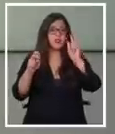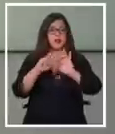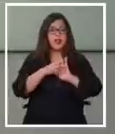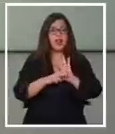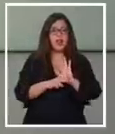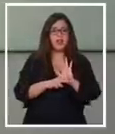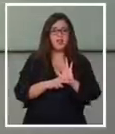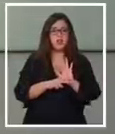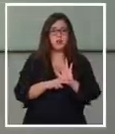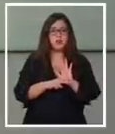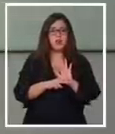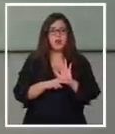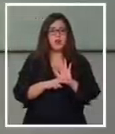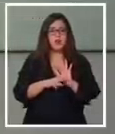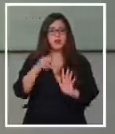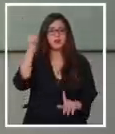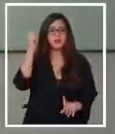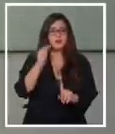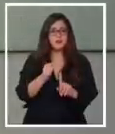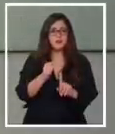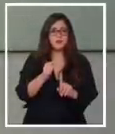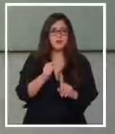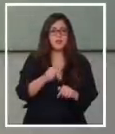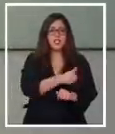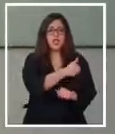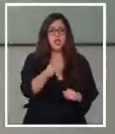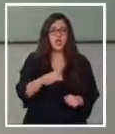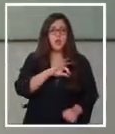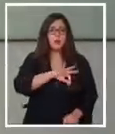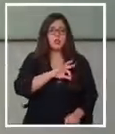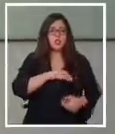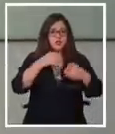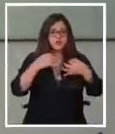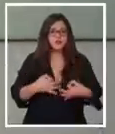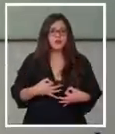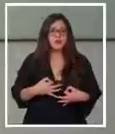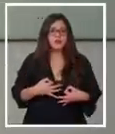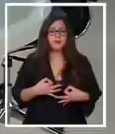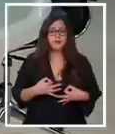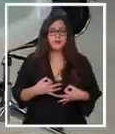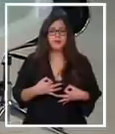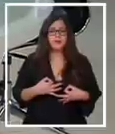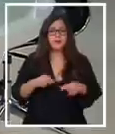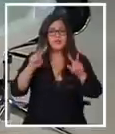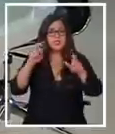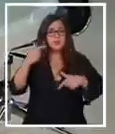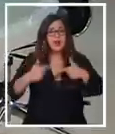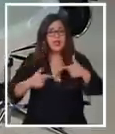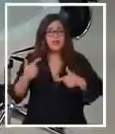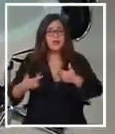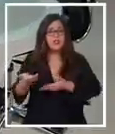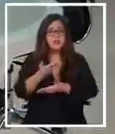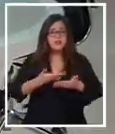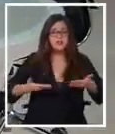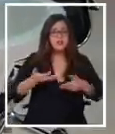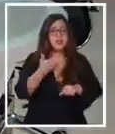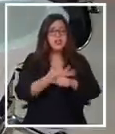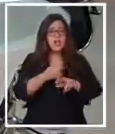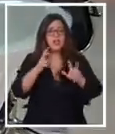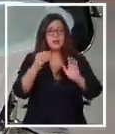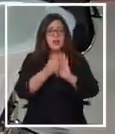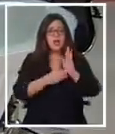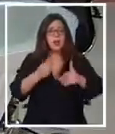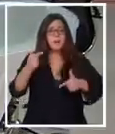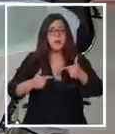tiene como norte que todos tengan pensiones dignas que más allá de las discusiones que tenemos en política